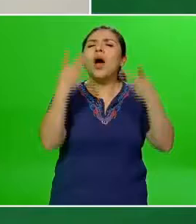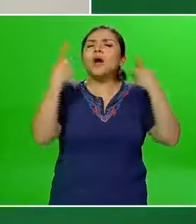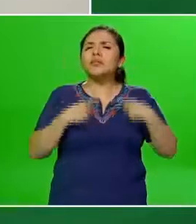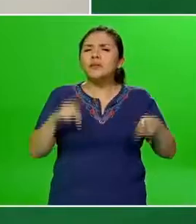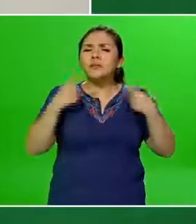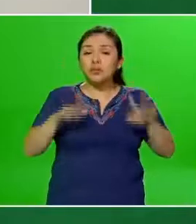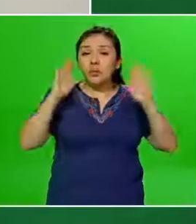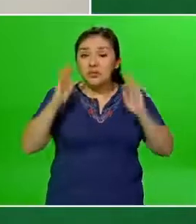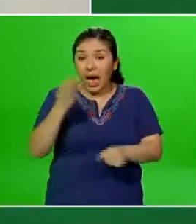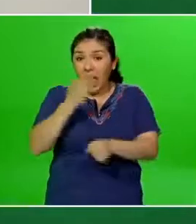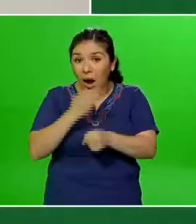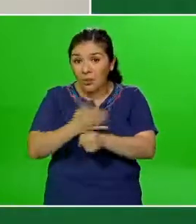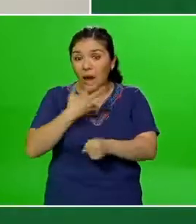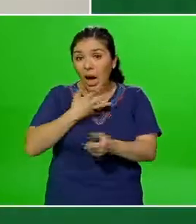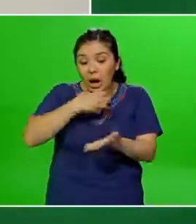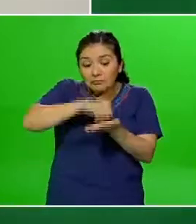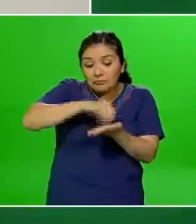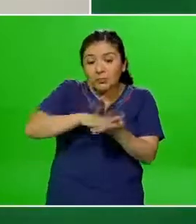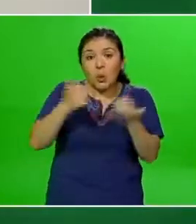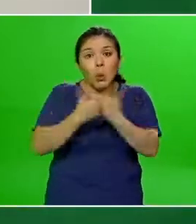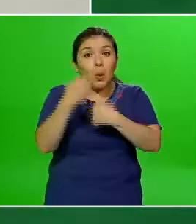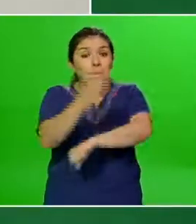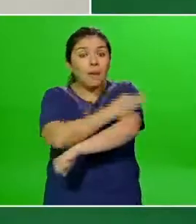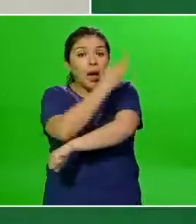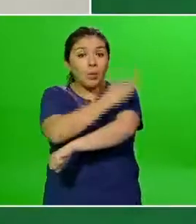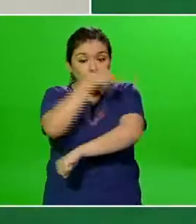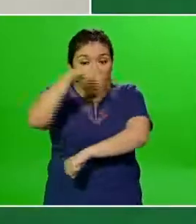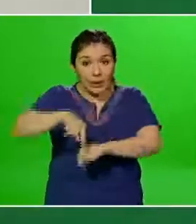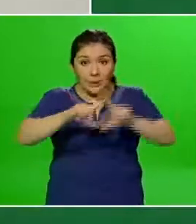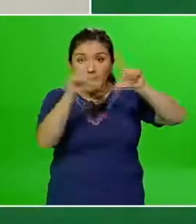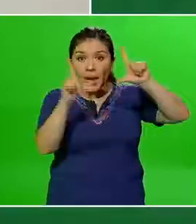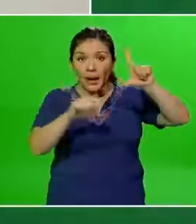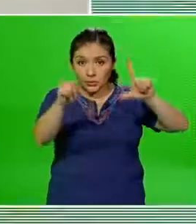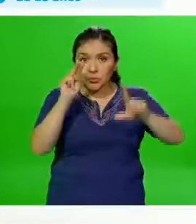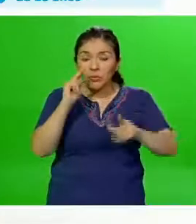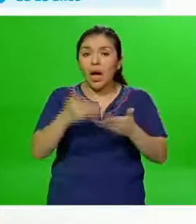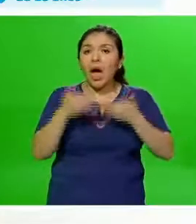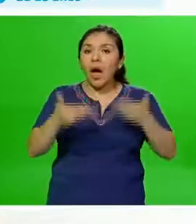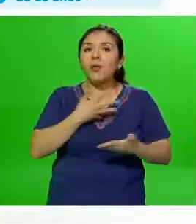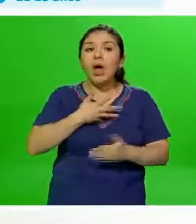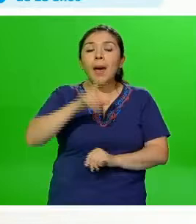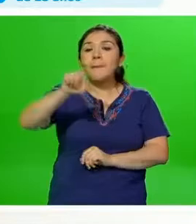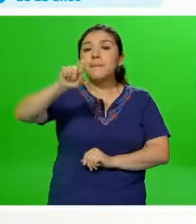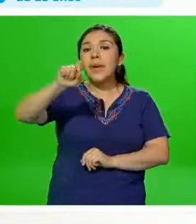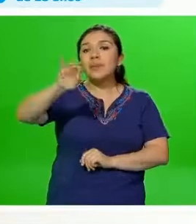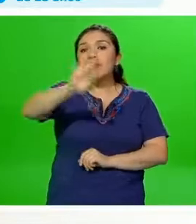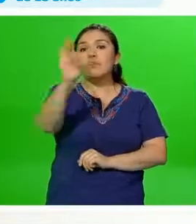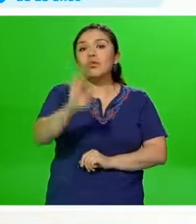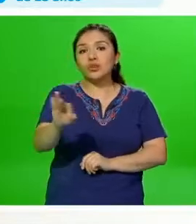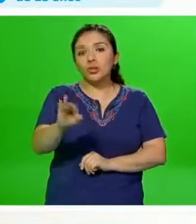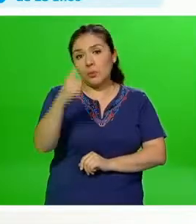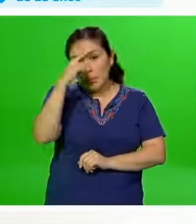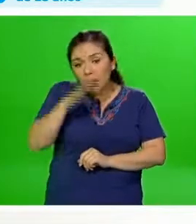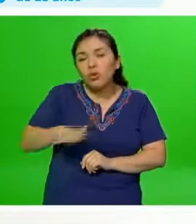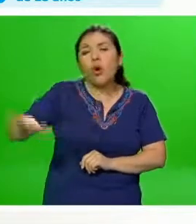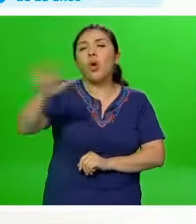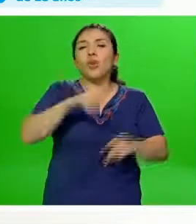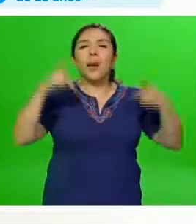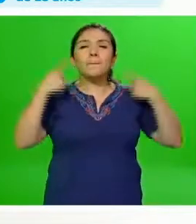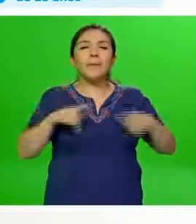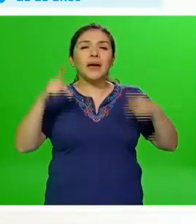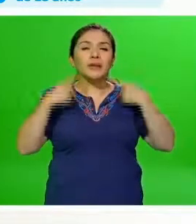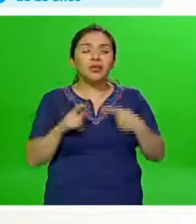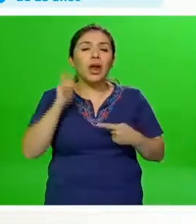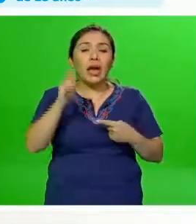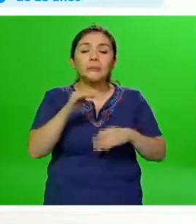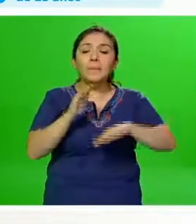personas que hasta el momento se han vacunado en todo el país, vean ustedes que hemos llegado ya al 20% de la población